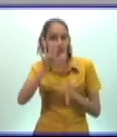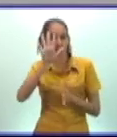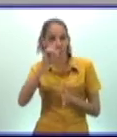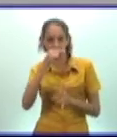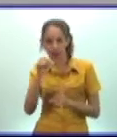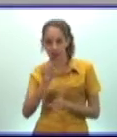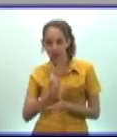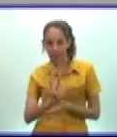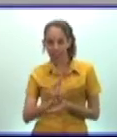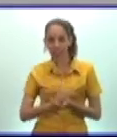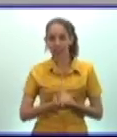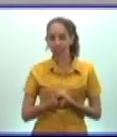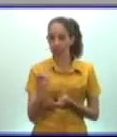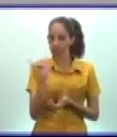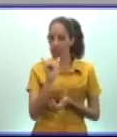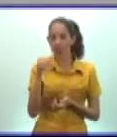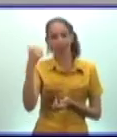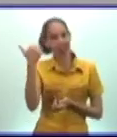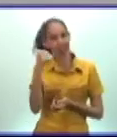10 tercios.